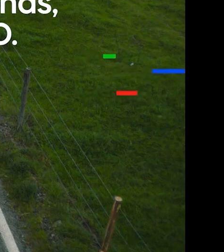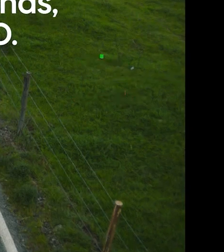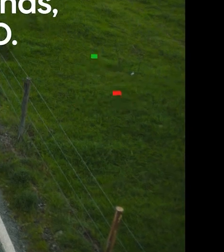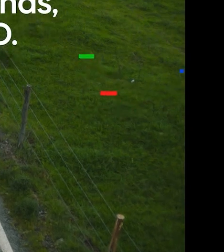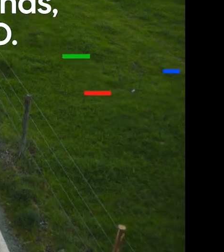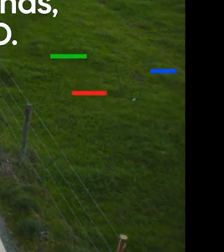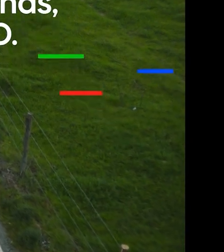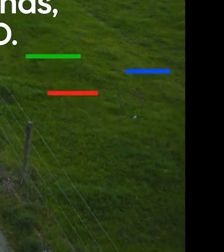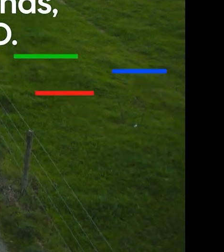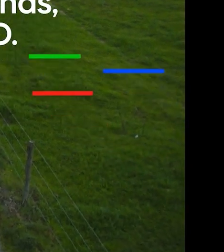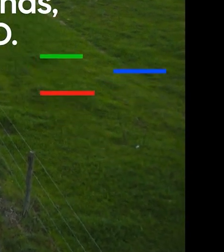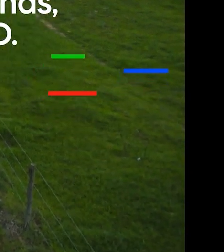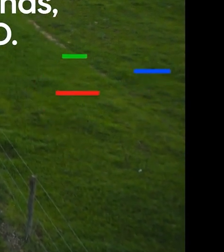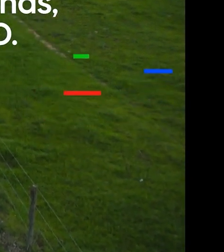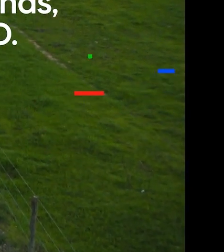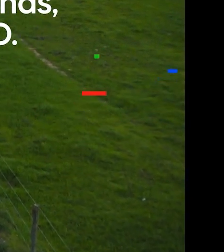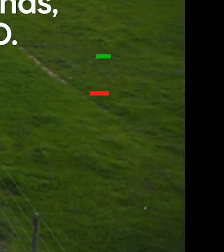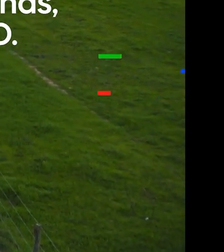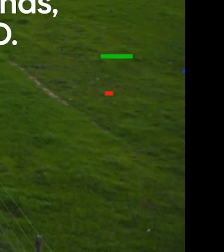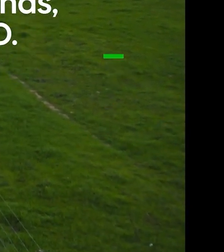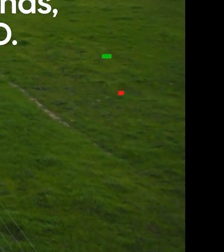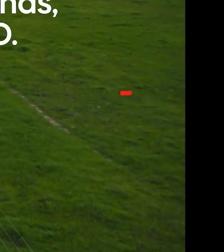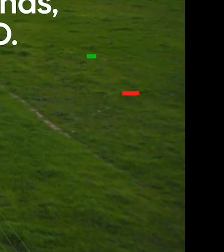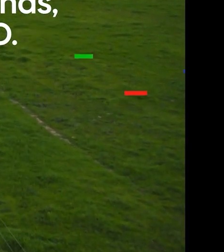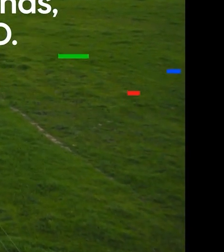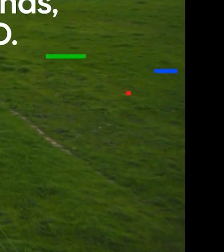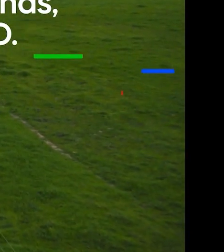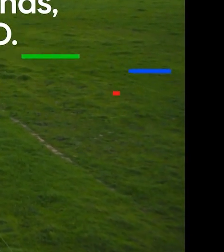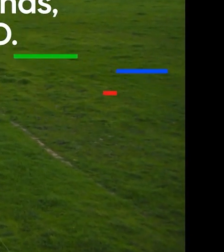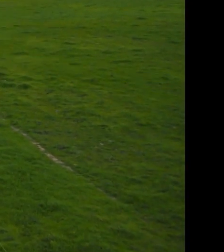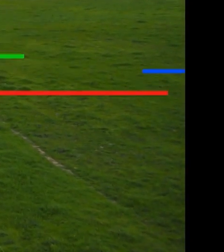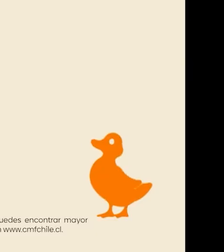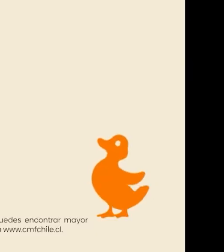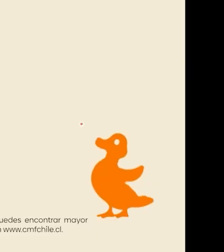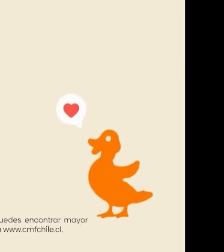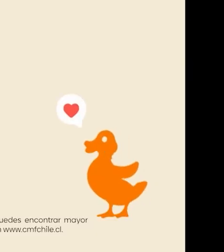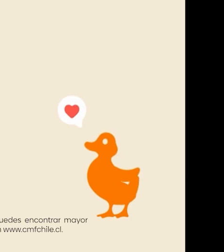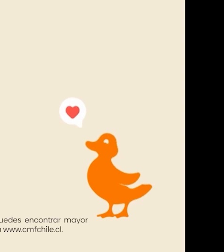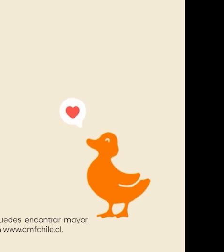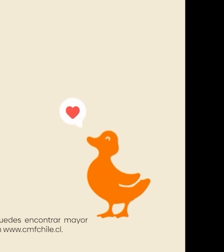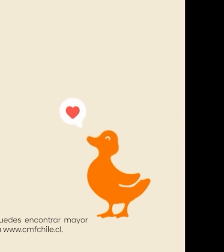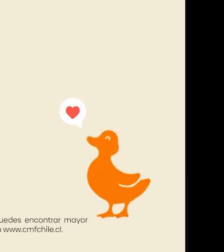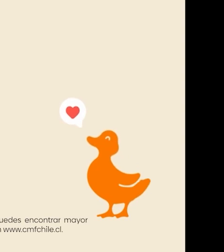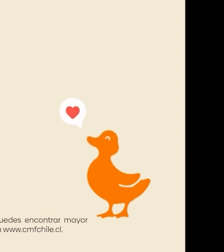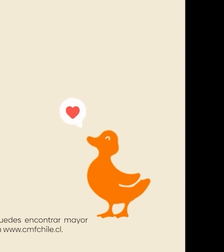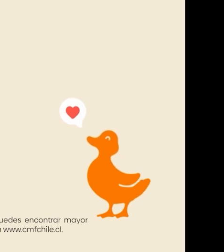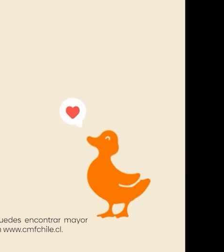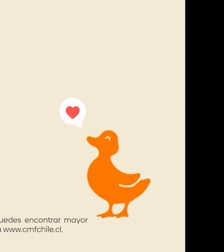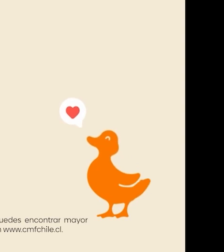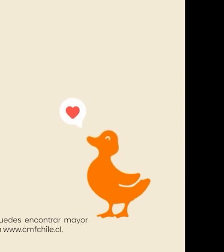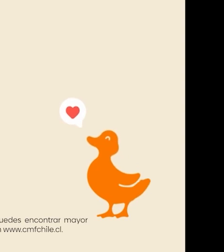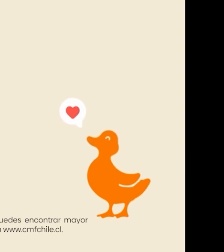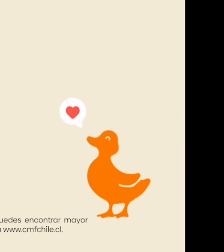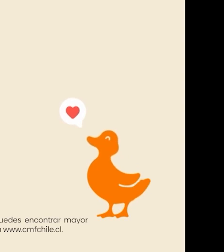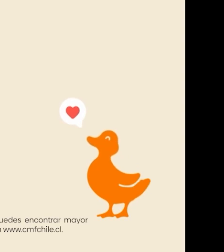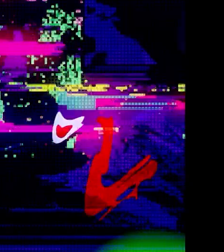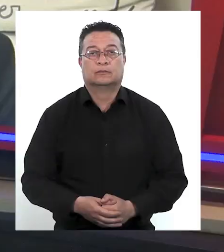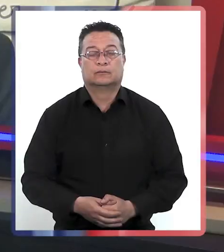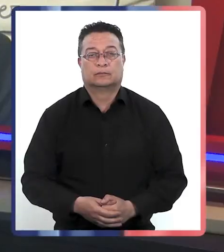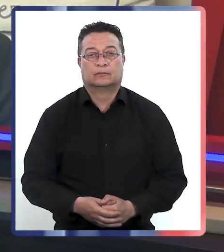de 14 millones de personas tienen una cuenta RUT más pro. Banco Estado, un banco para todos y para cada